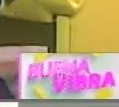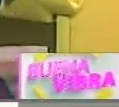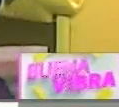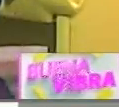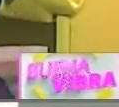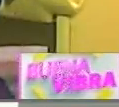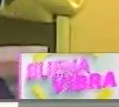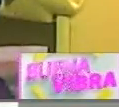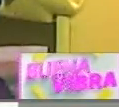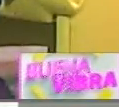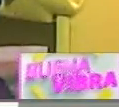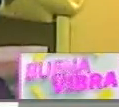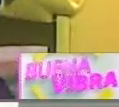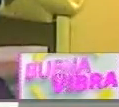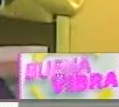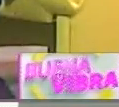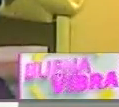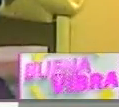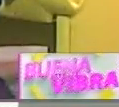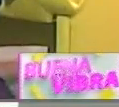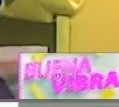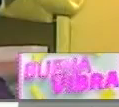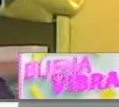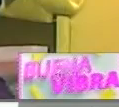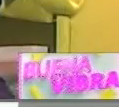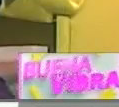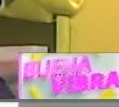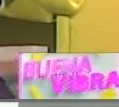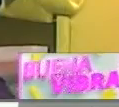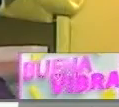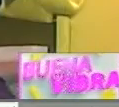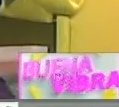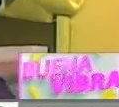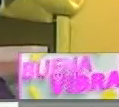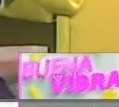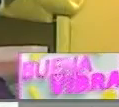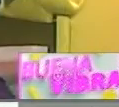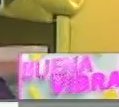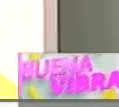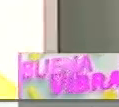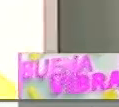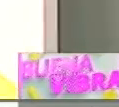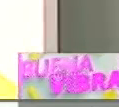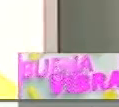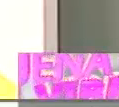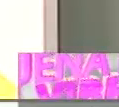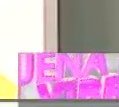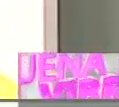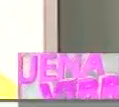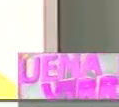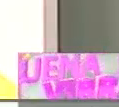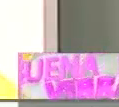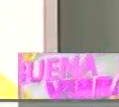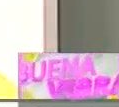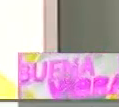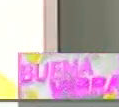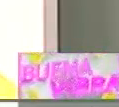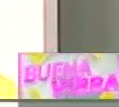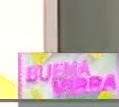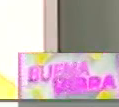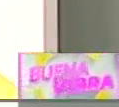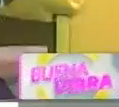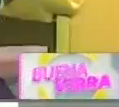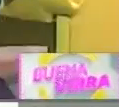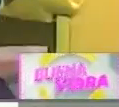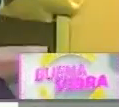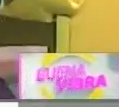y pico ya existía la música de Francisco Pacheco. Yo no sé mucho, bueno, del 70 porque no había nacido, pero sin duda cuando ya estaba